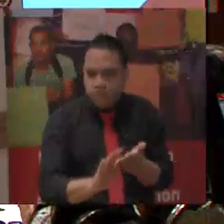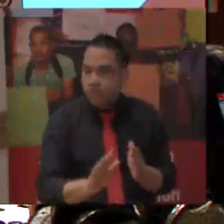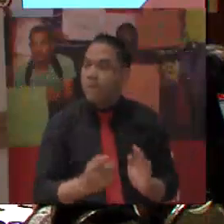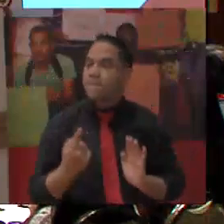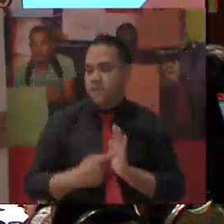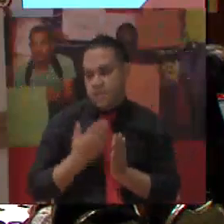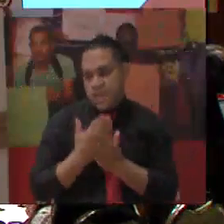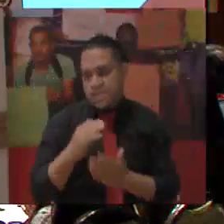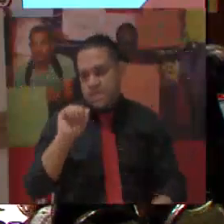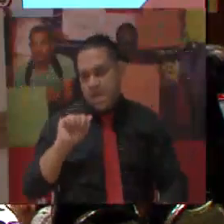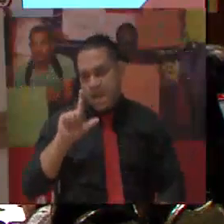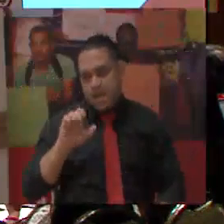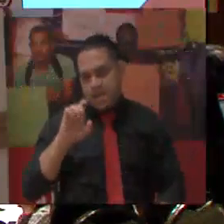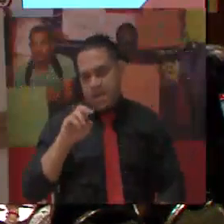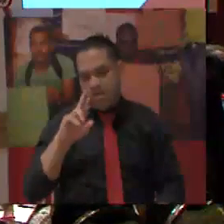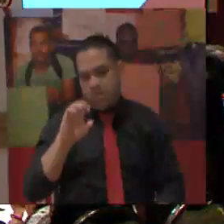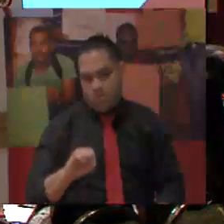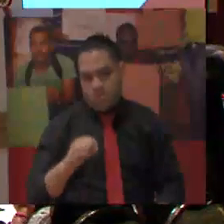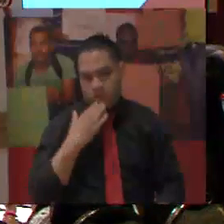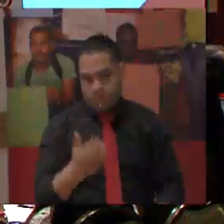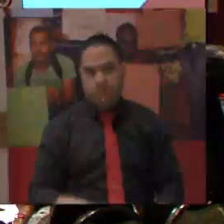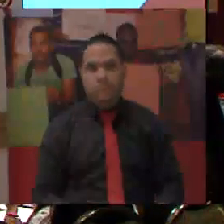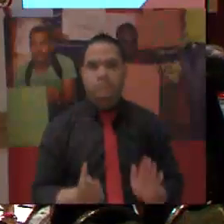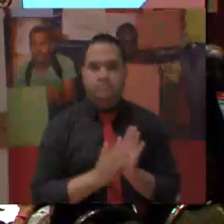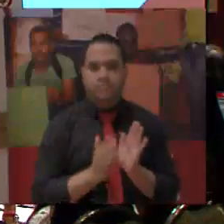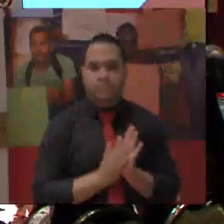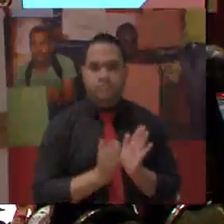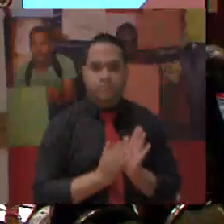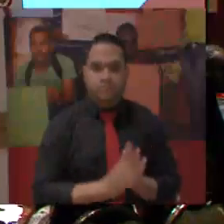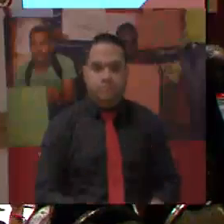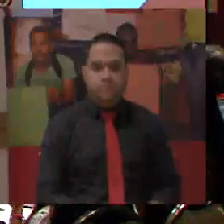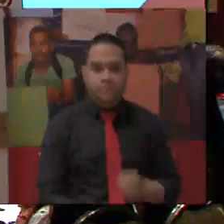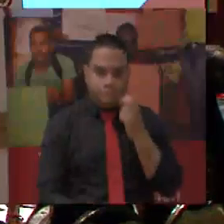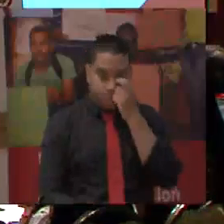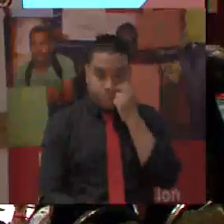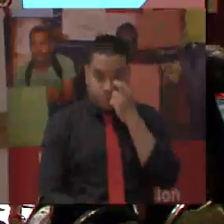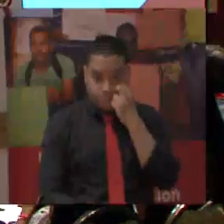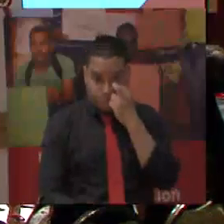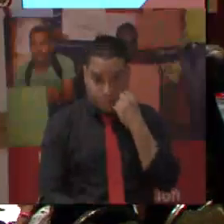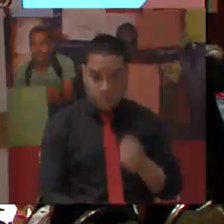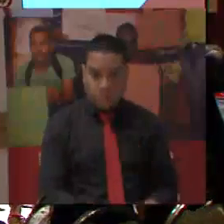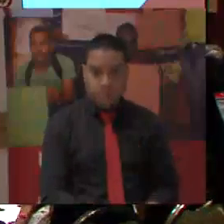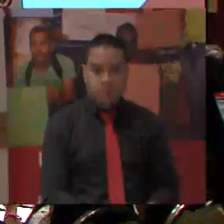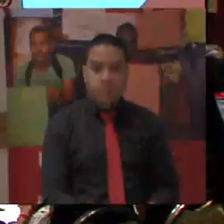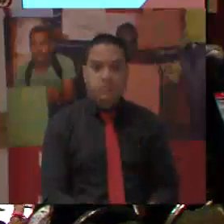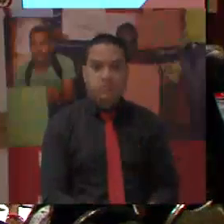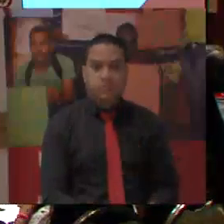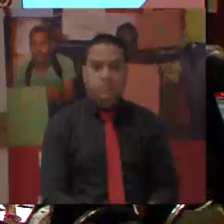Alejandro.